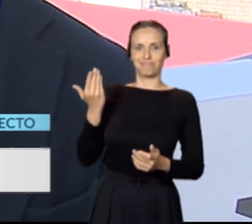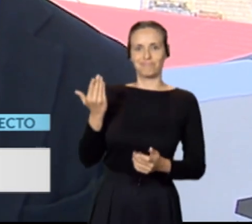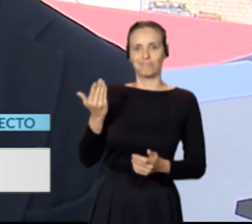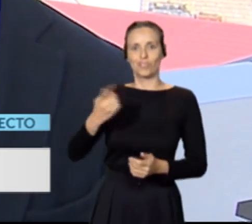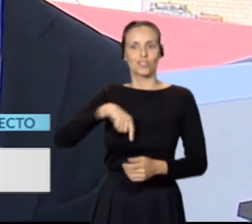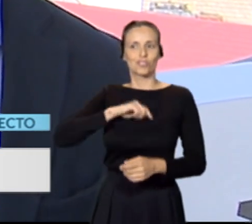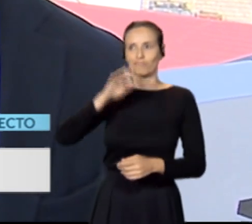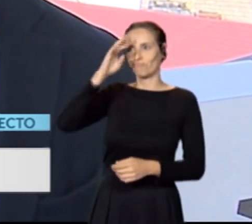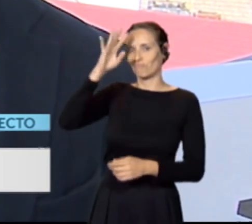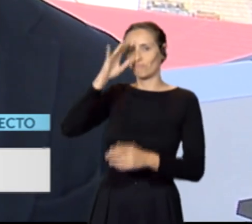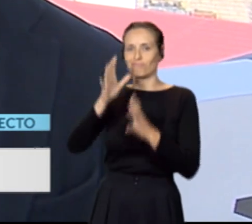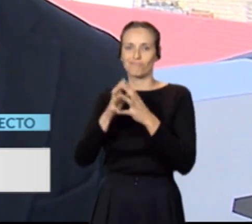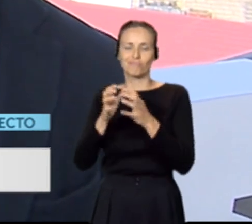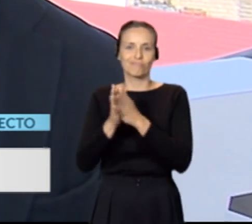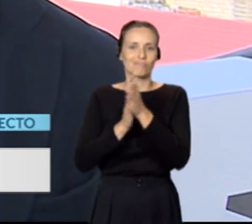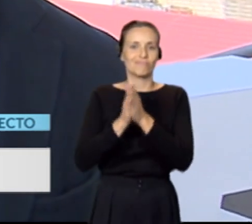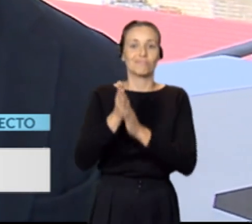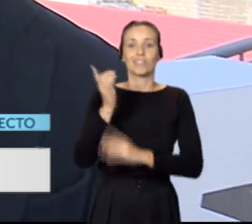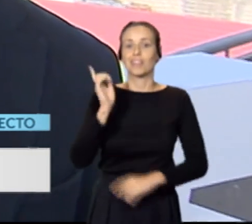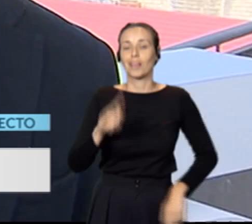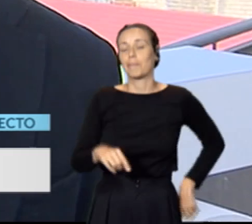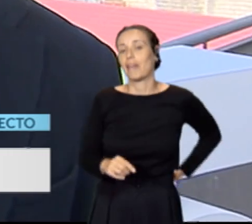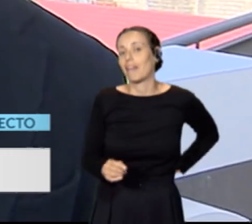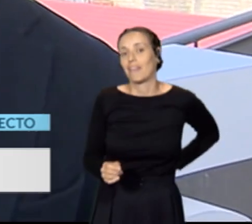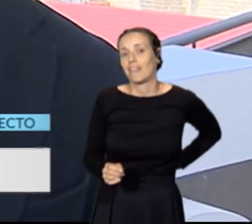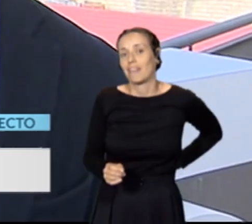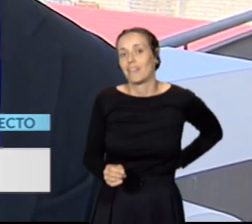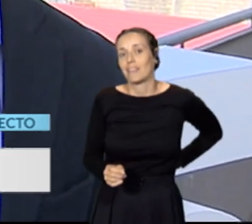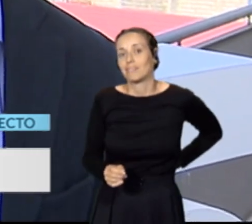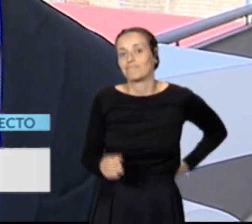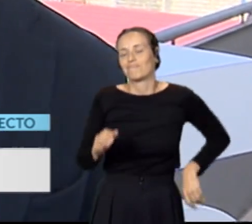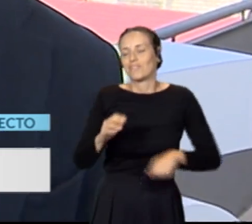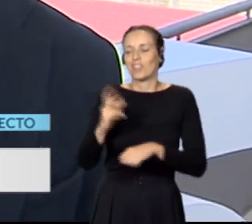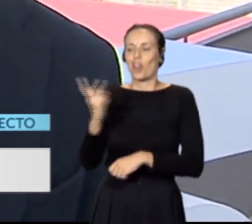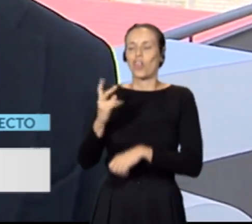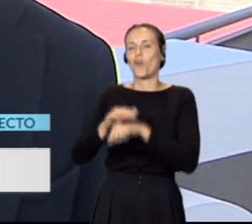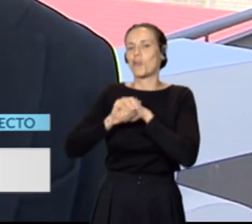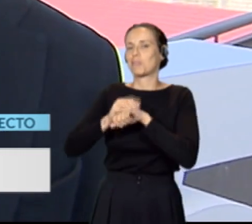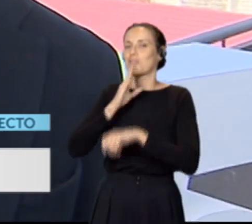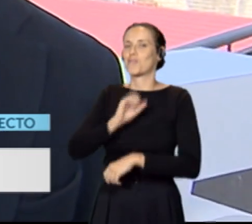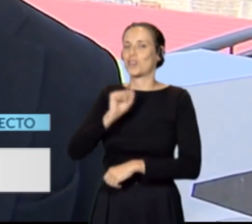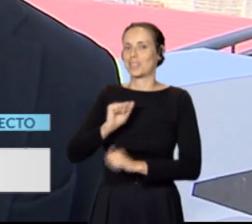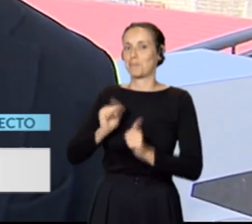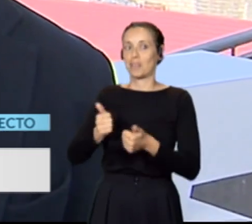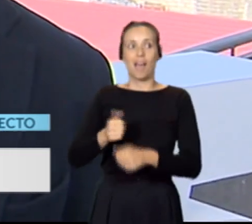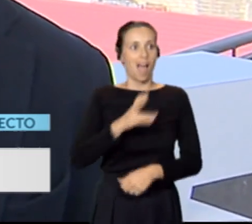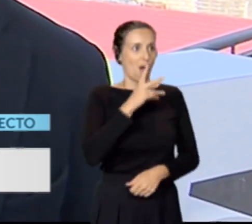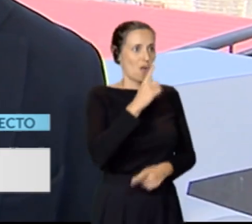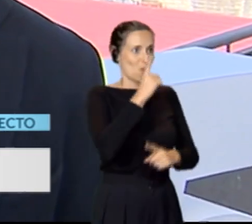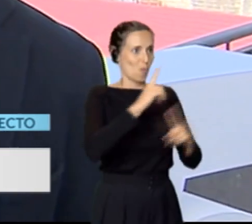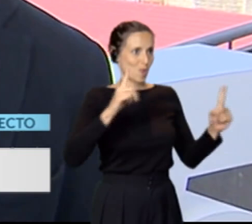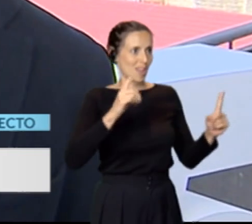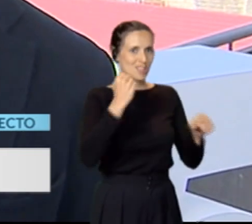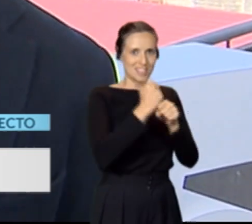de ilusión y como diríamos Eh pues es el comienzo de una hermosa amistad y ahora a trabajar Durante un año no para ir haciendo